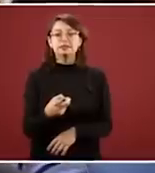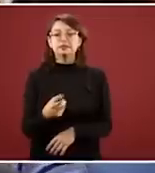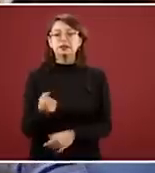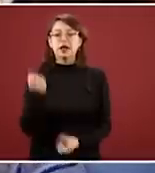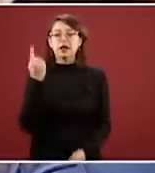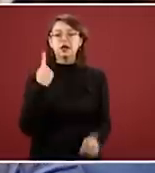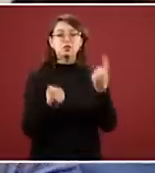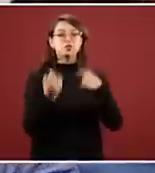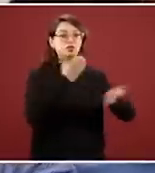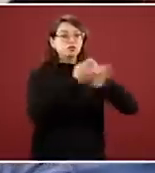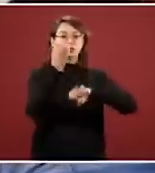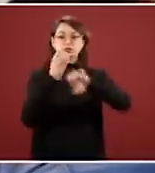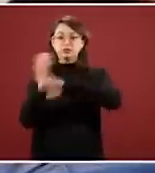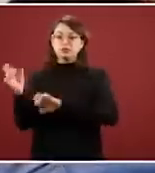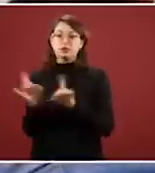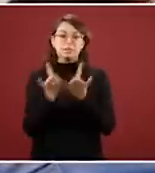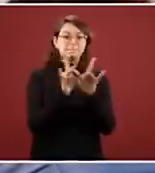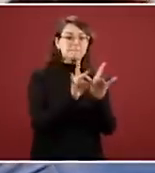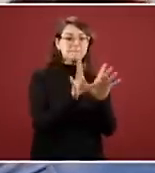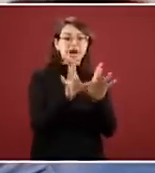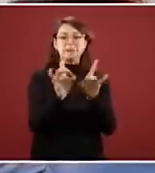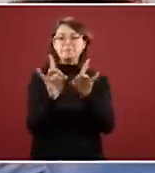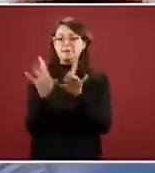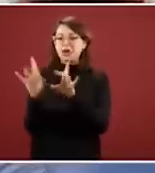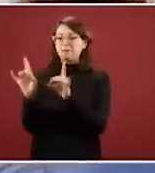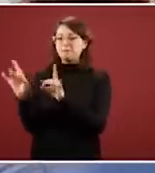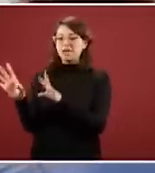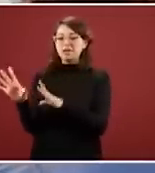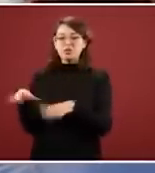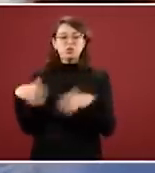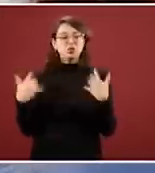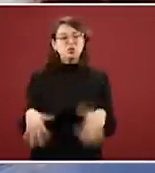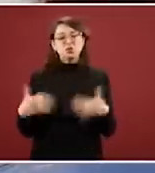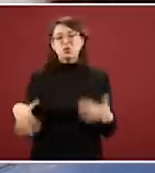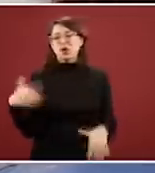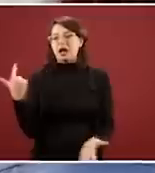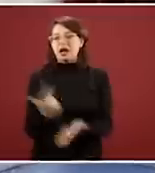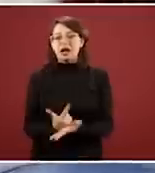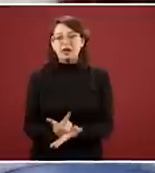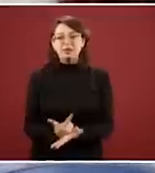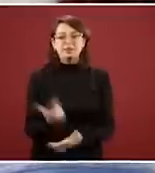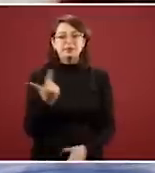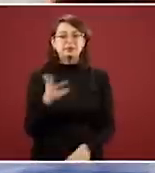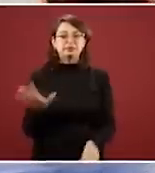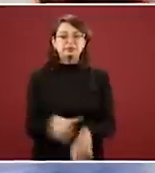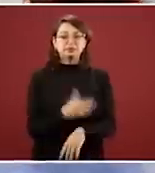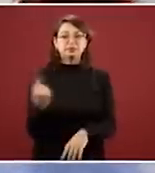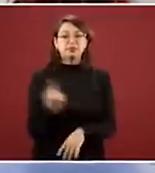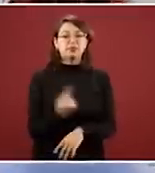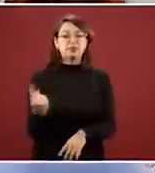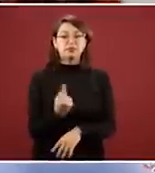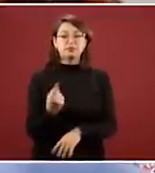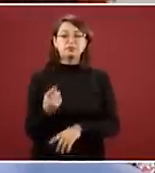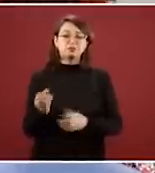algunos estados en una situación tan delicada, les dejaron tan mal